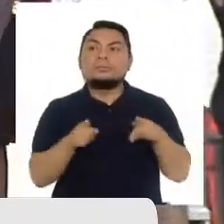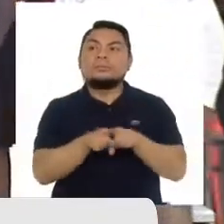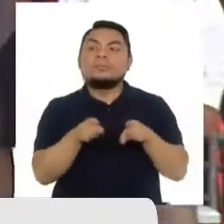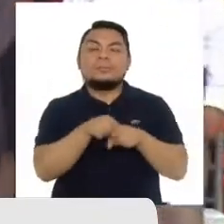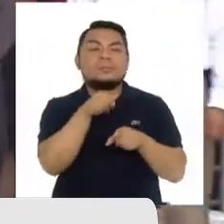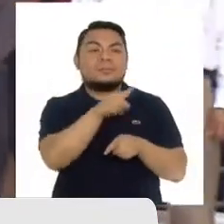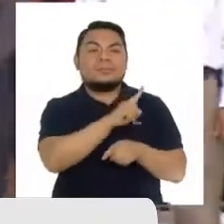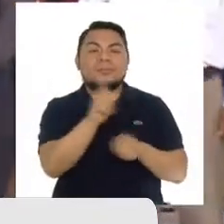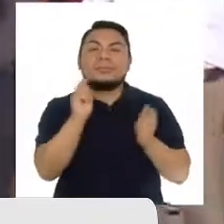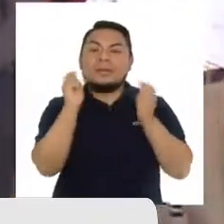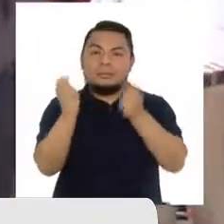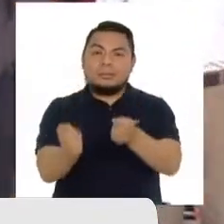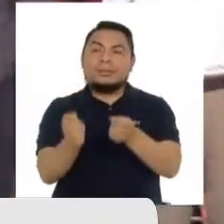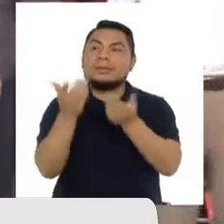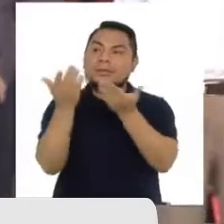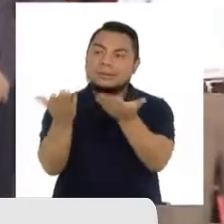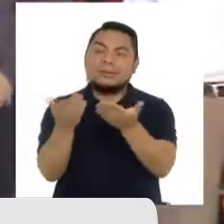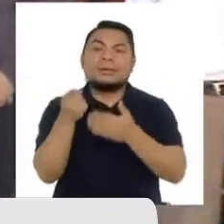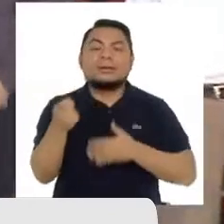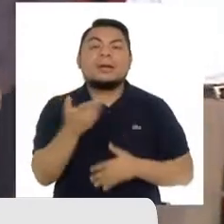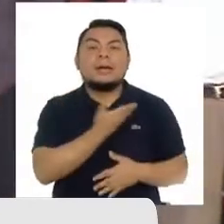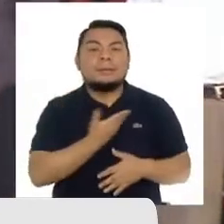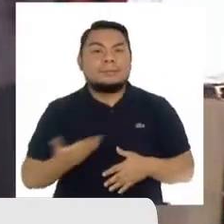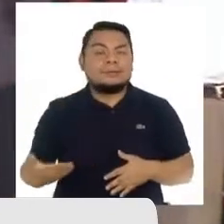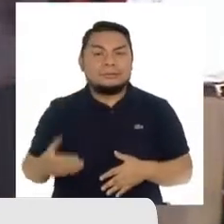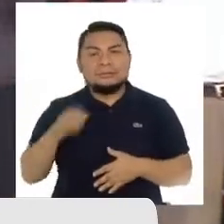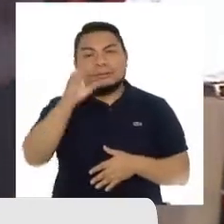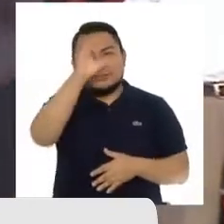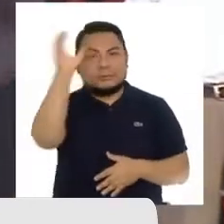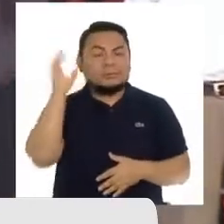presente al jefe de estado